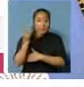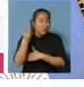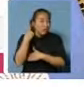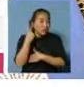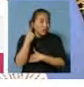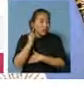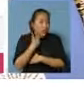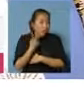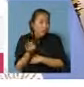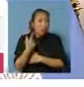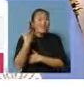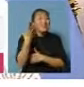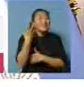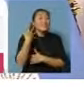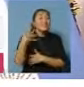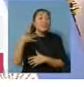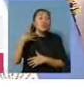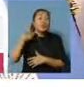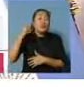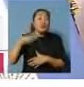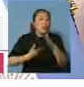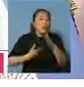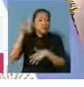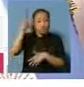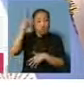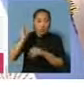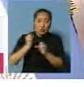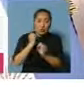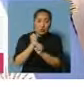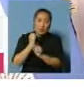auditiva, 5 hijos, tiene más de 8 años